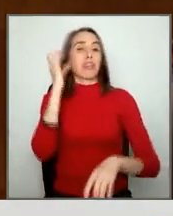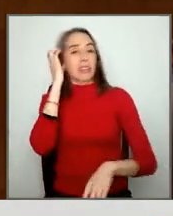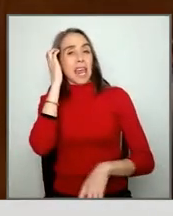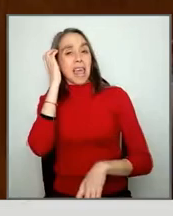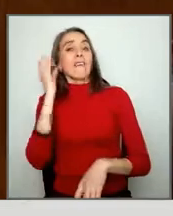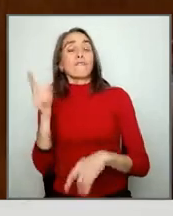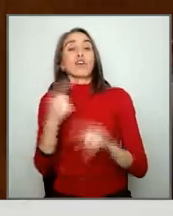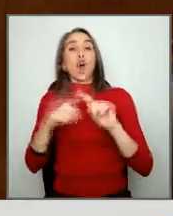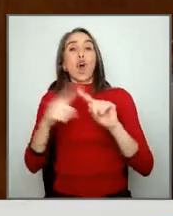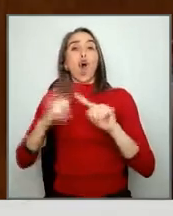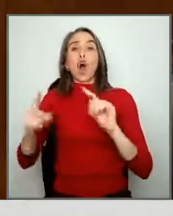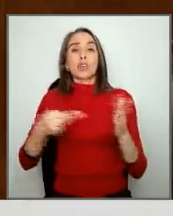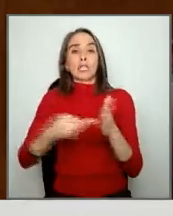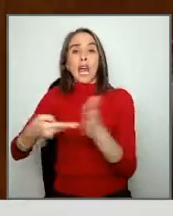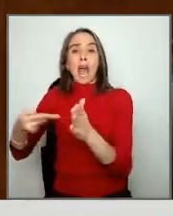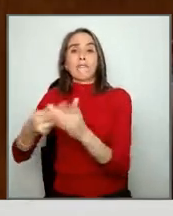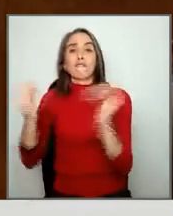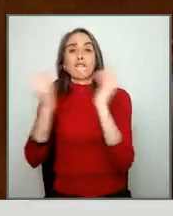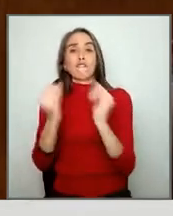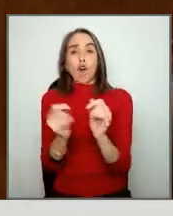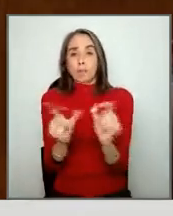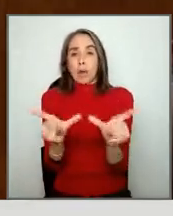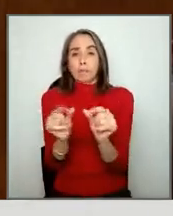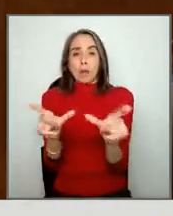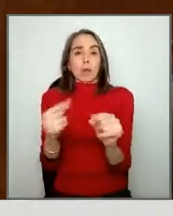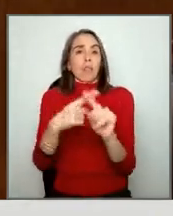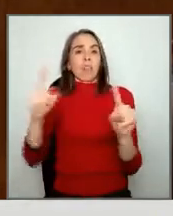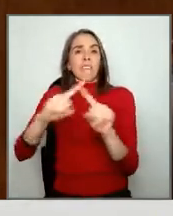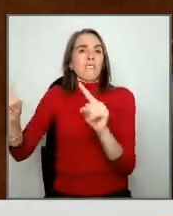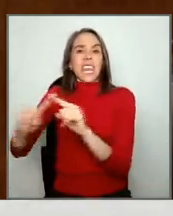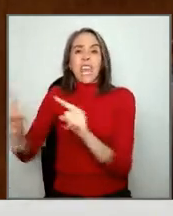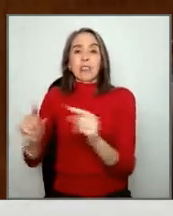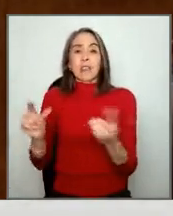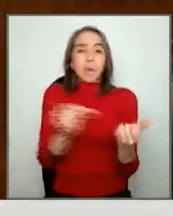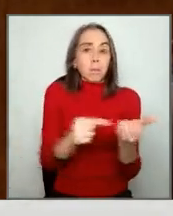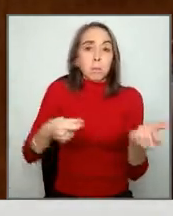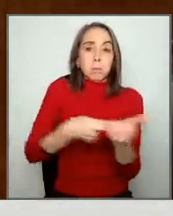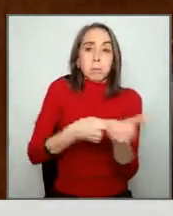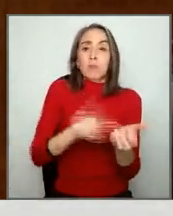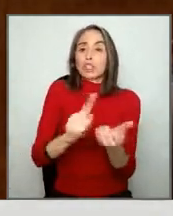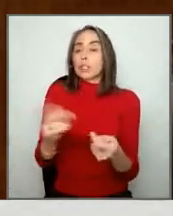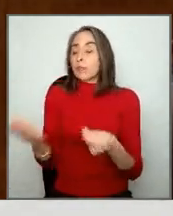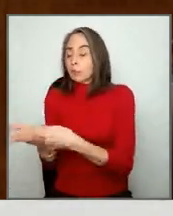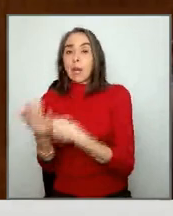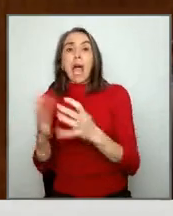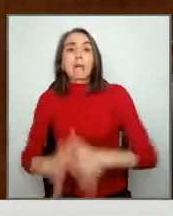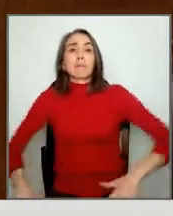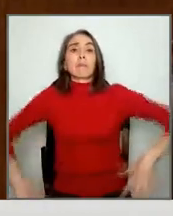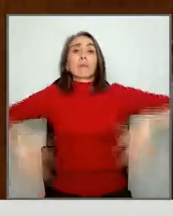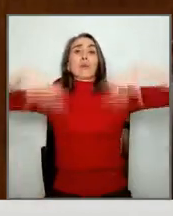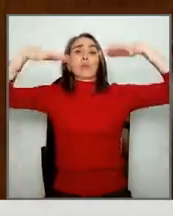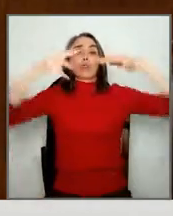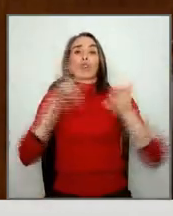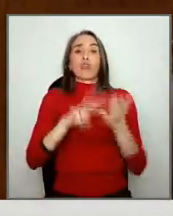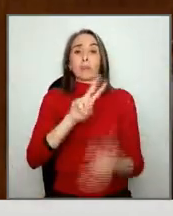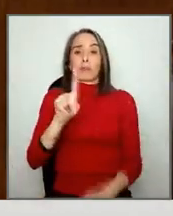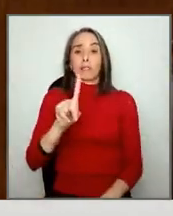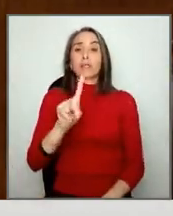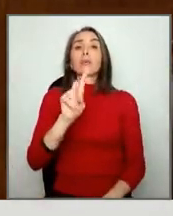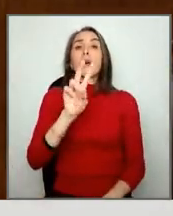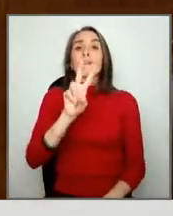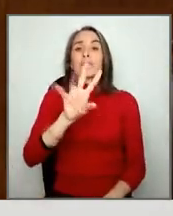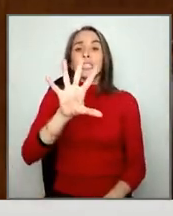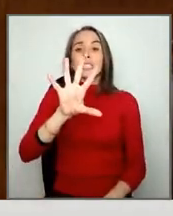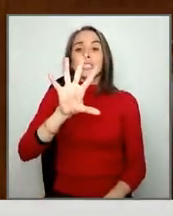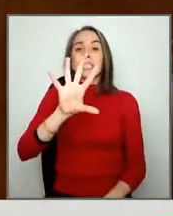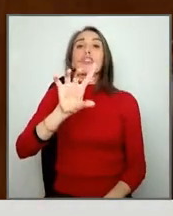sobrepoblamiento y cargadores de dispositivos móviles en 2021 se detectó la presencia de 25,3 millones